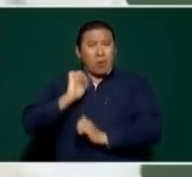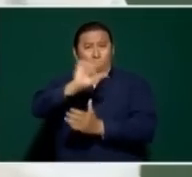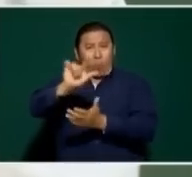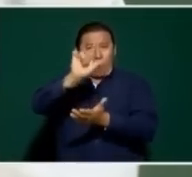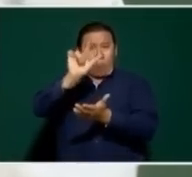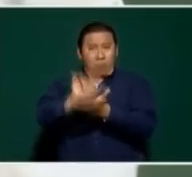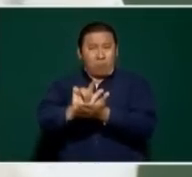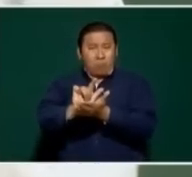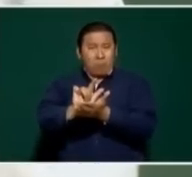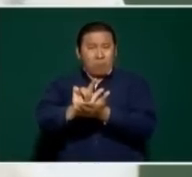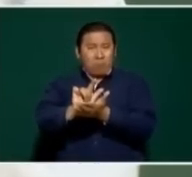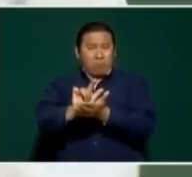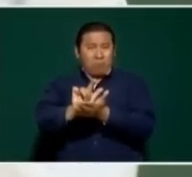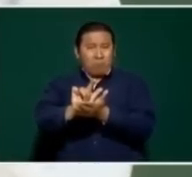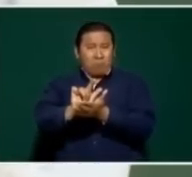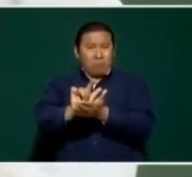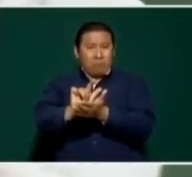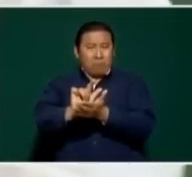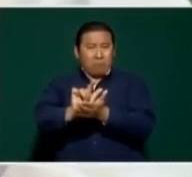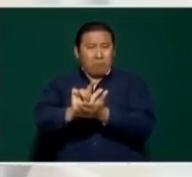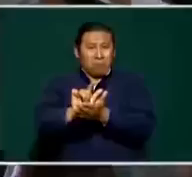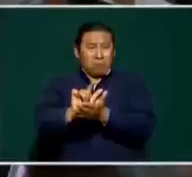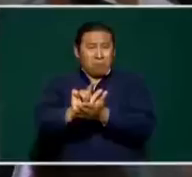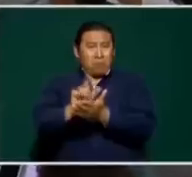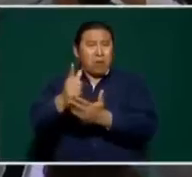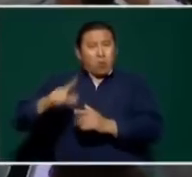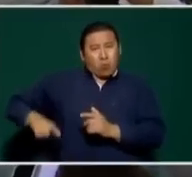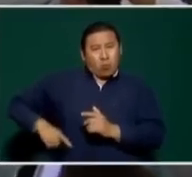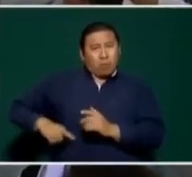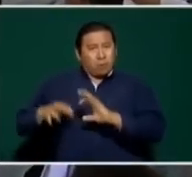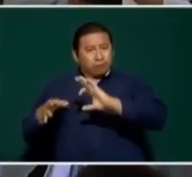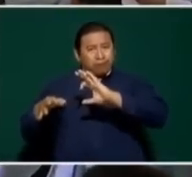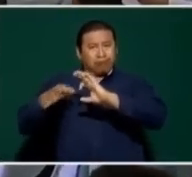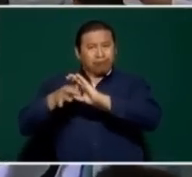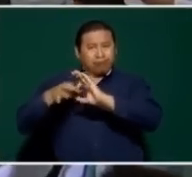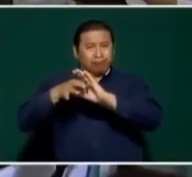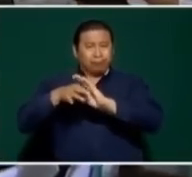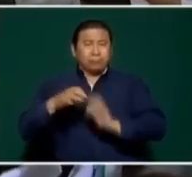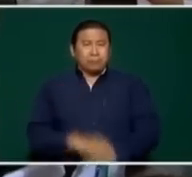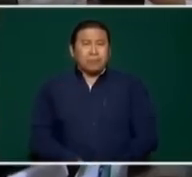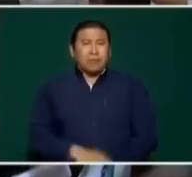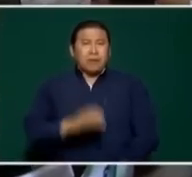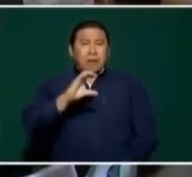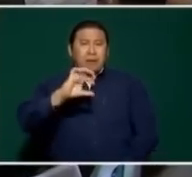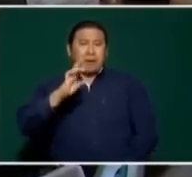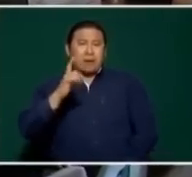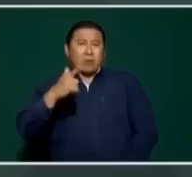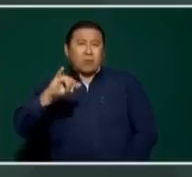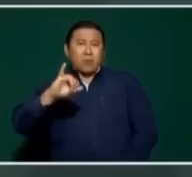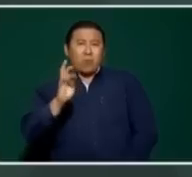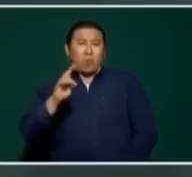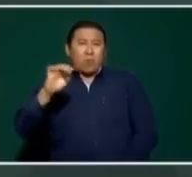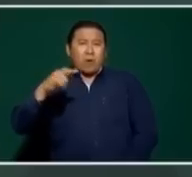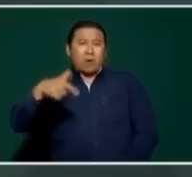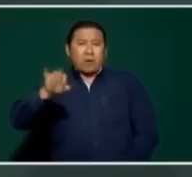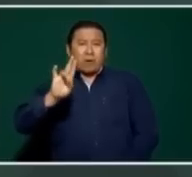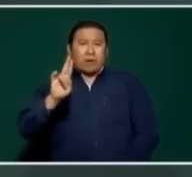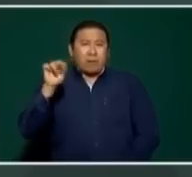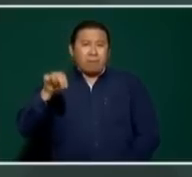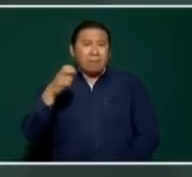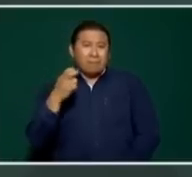locales, encabezadas por el gobernador Carlos Joaquín.